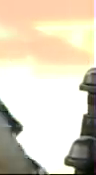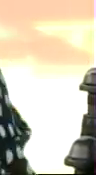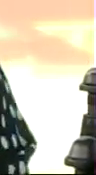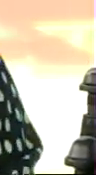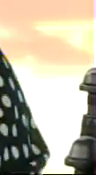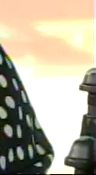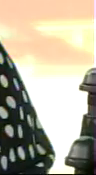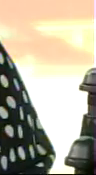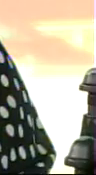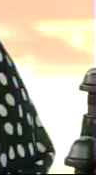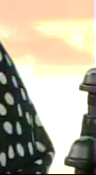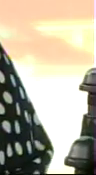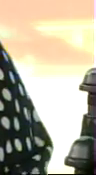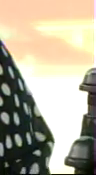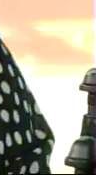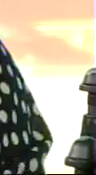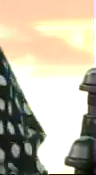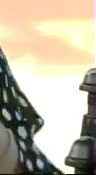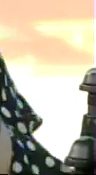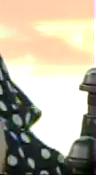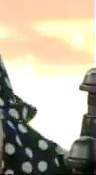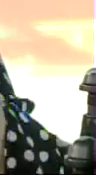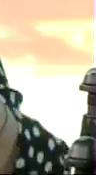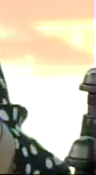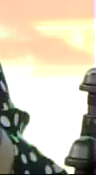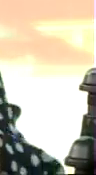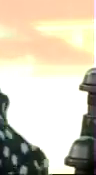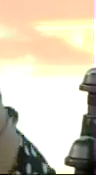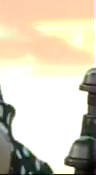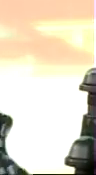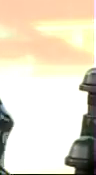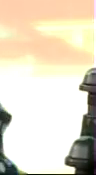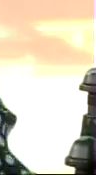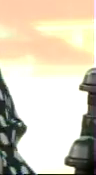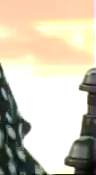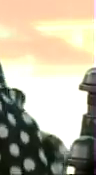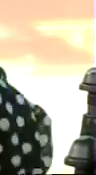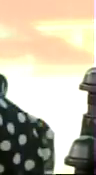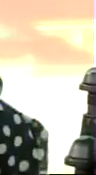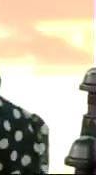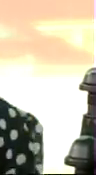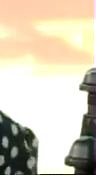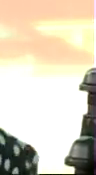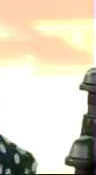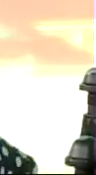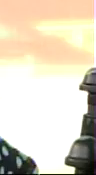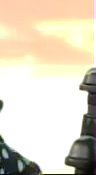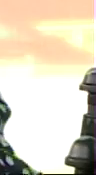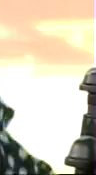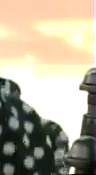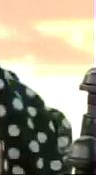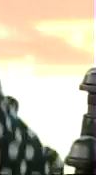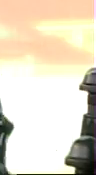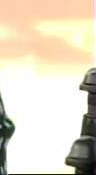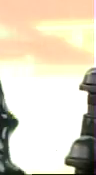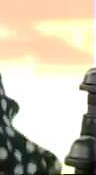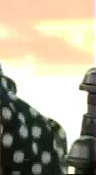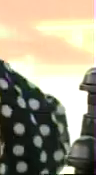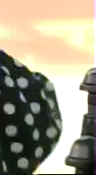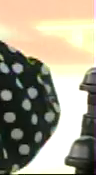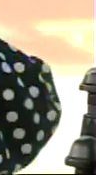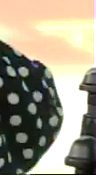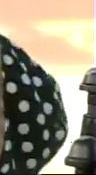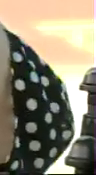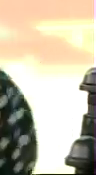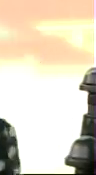la televisión es el que tiene o la que tiene esta posibilidad o potestad de llegar a mayor cantidad de gente a través de un mensaje